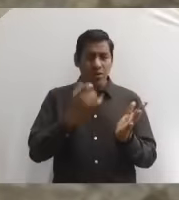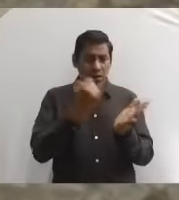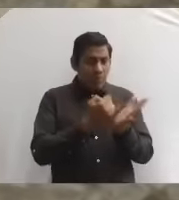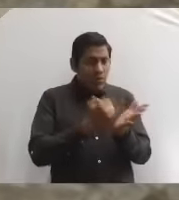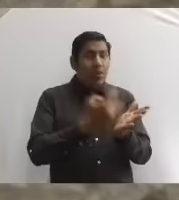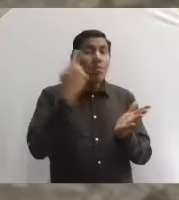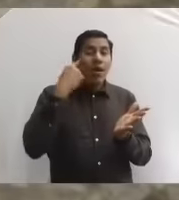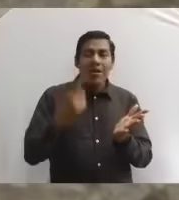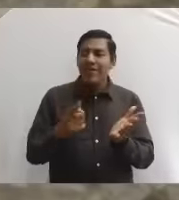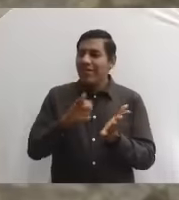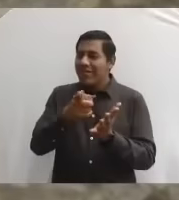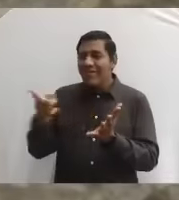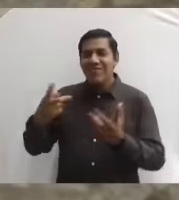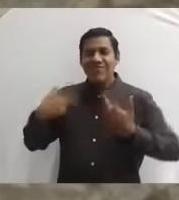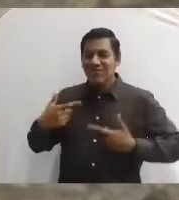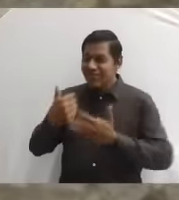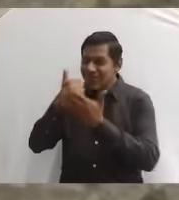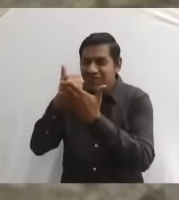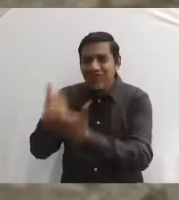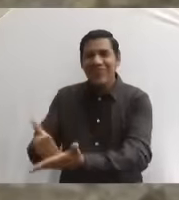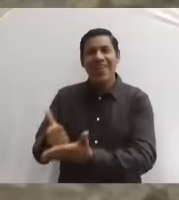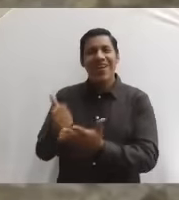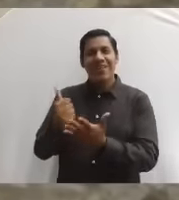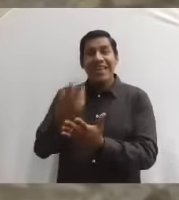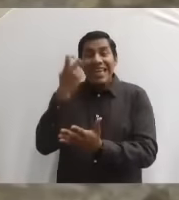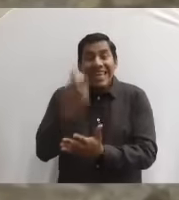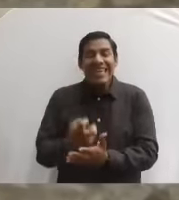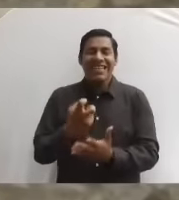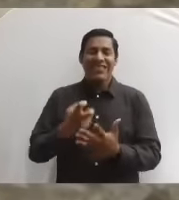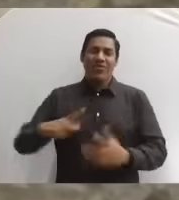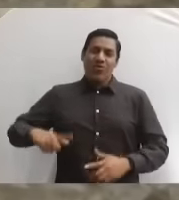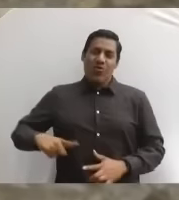trata el gobierno de la transformación.